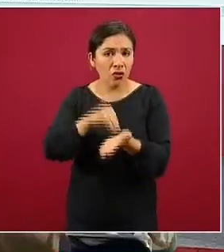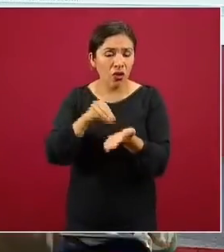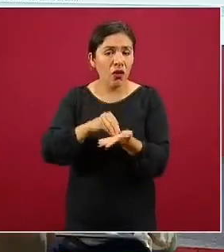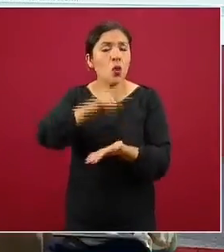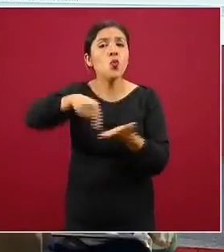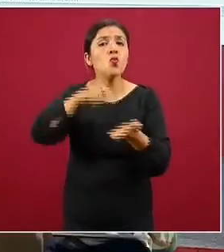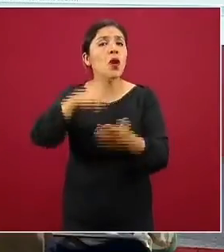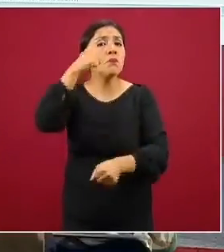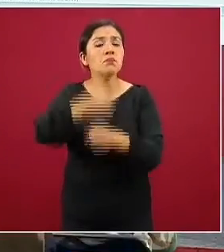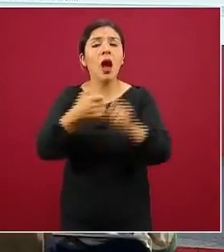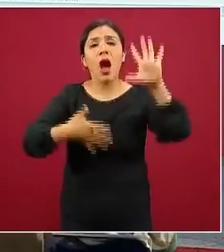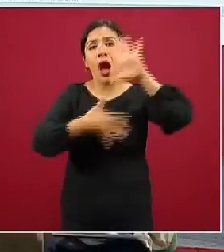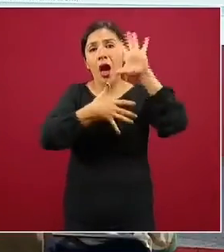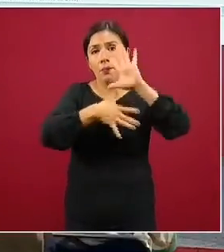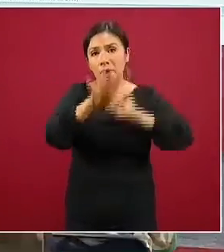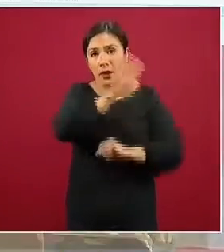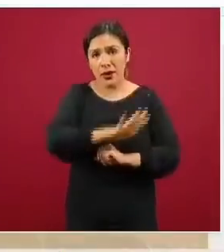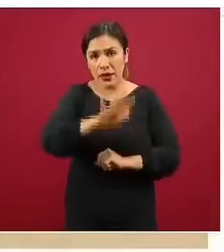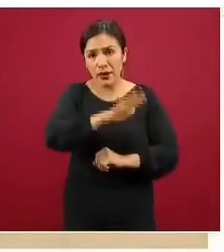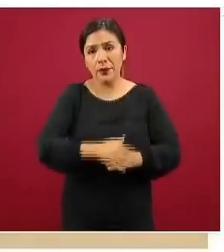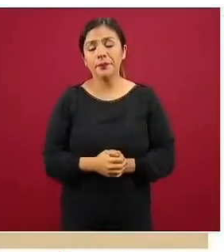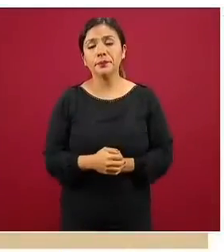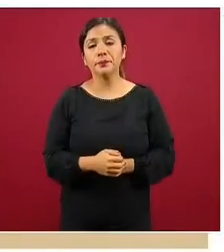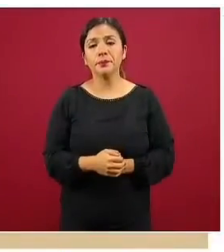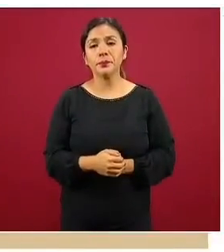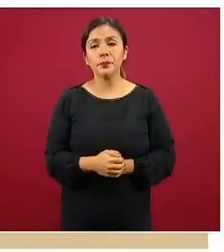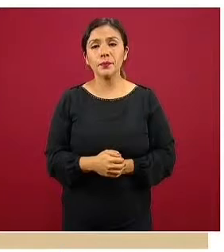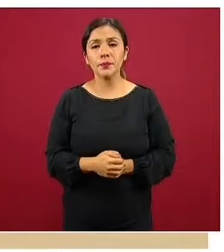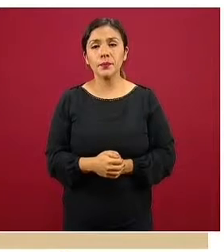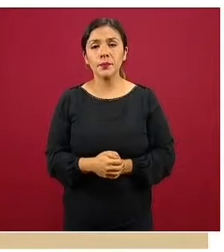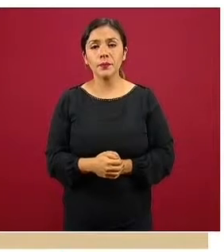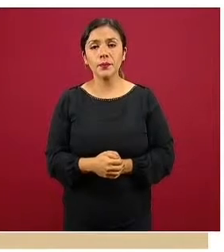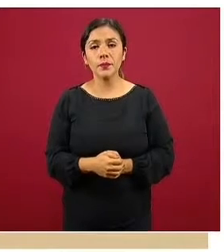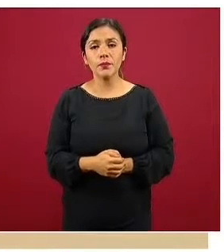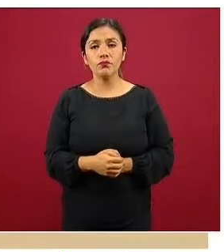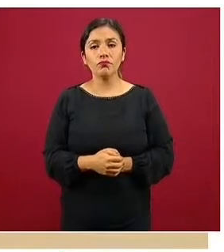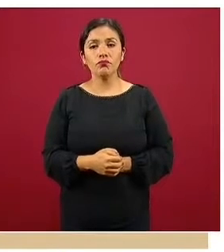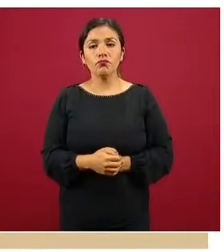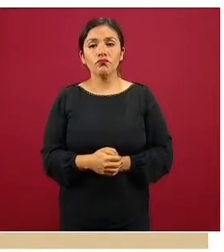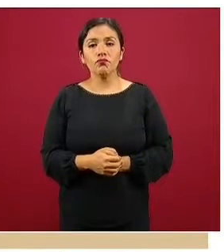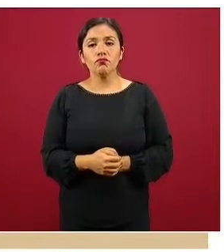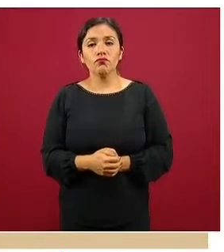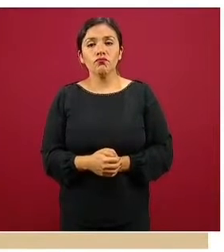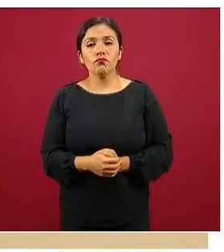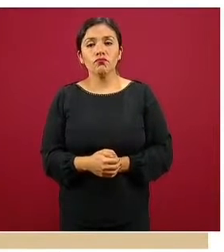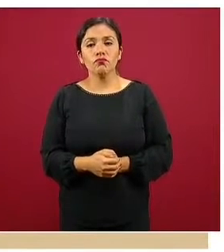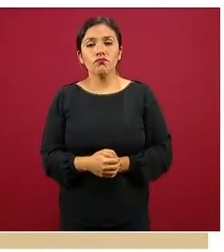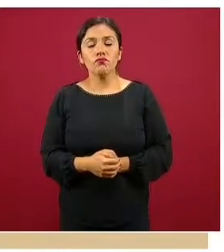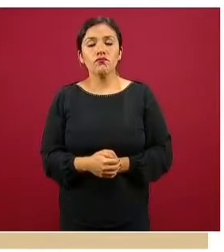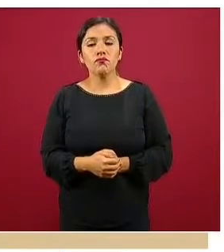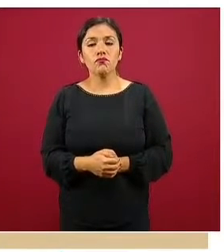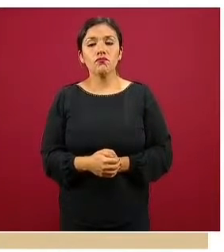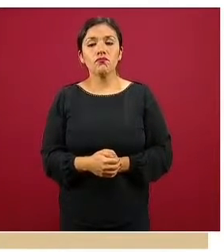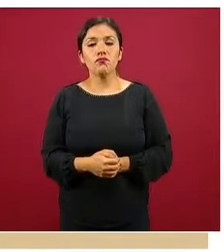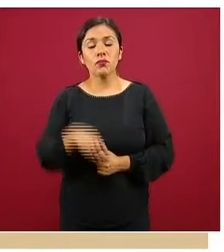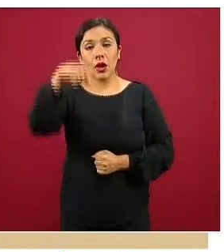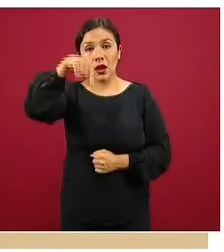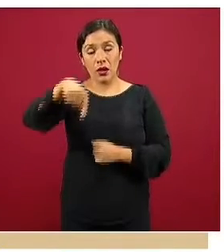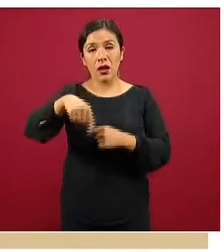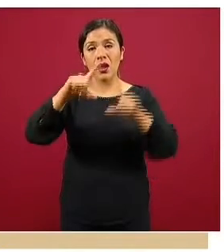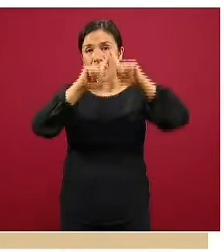concentrada en la región de las Américas. Veamos la siguiente diapositiva, es la actualización de los números para la